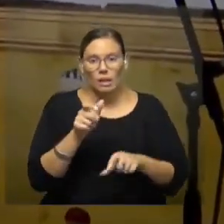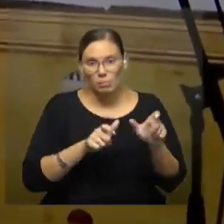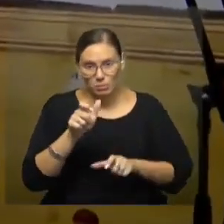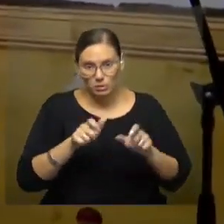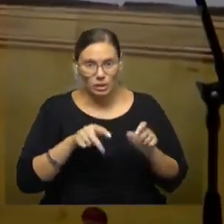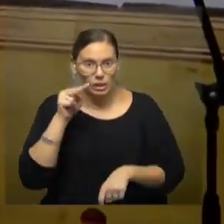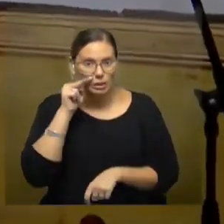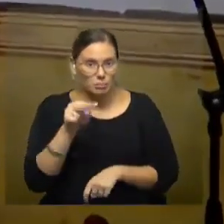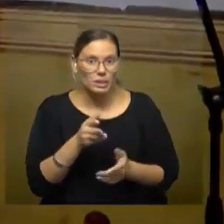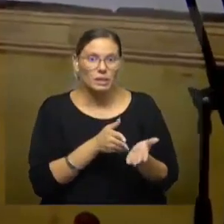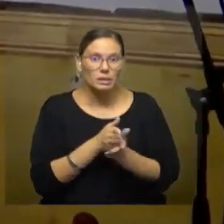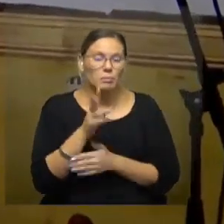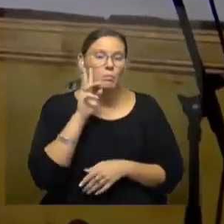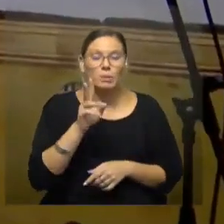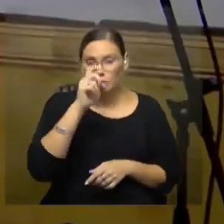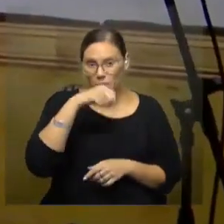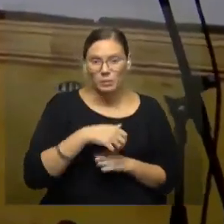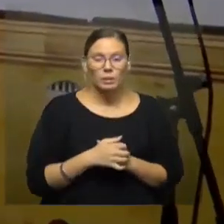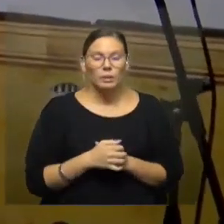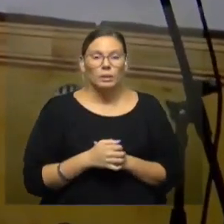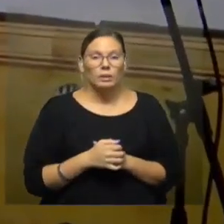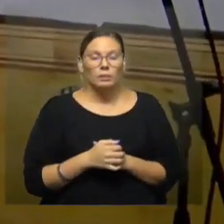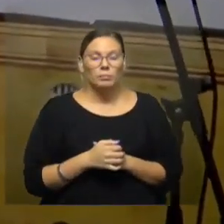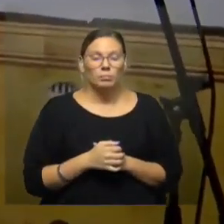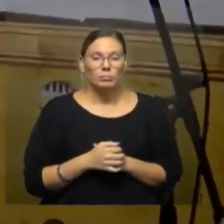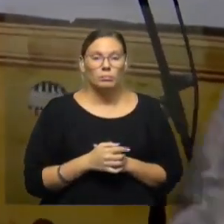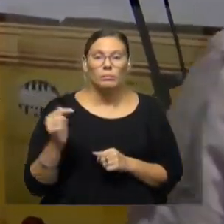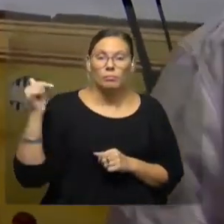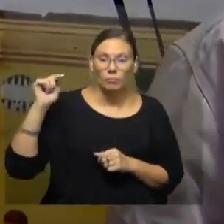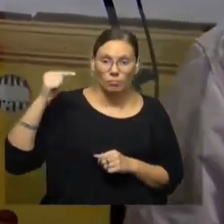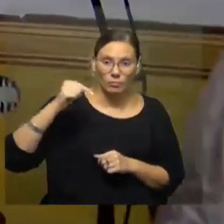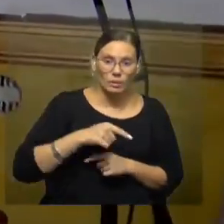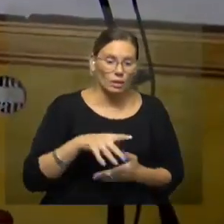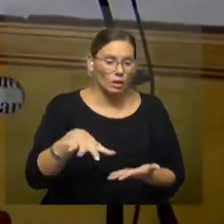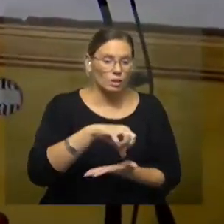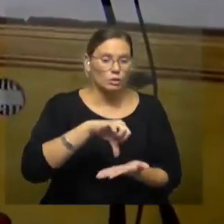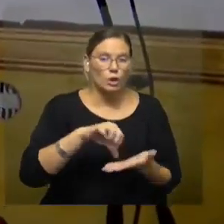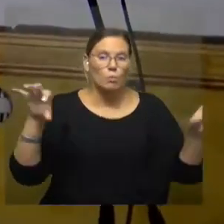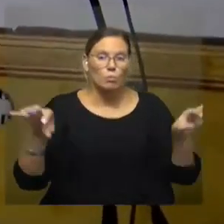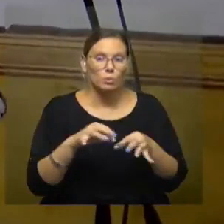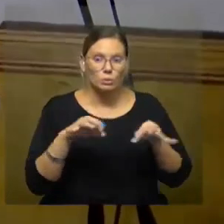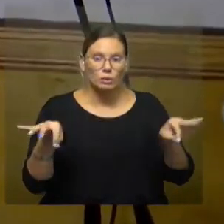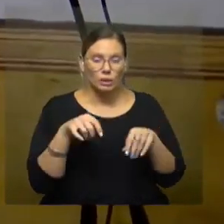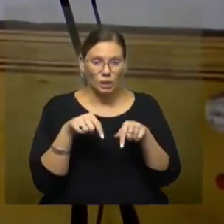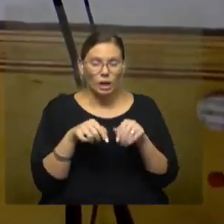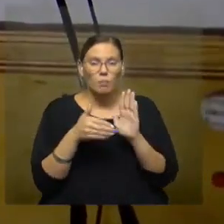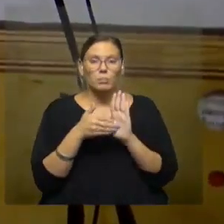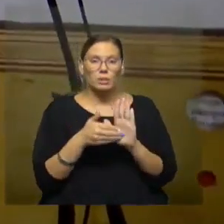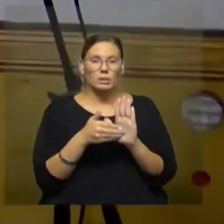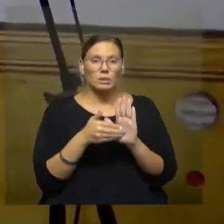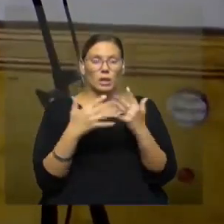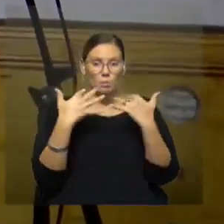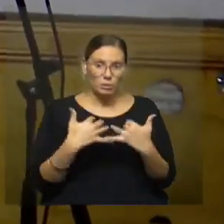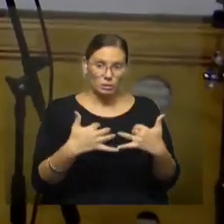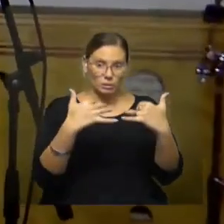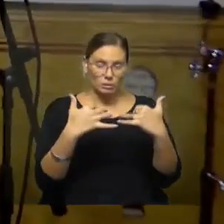está mirando, como siempre, acá en Mira Montevideo. Y ciertamente, me vine a Ciudad Música porque vamos a estar presentando un